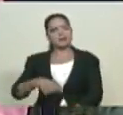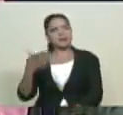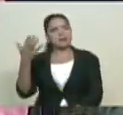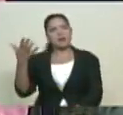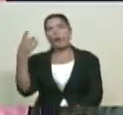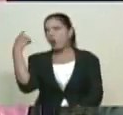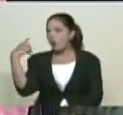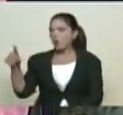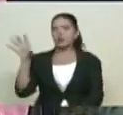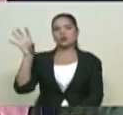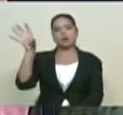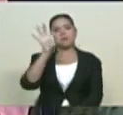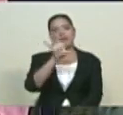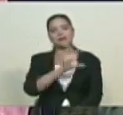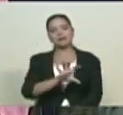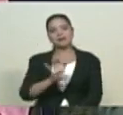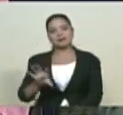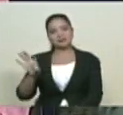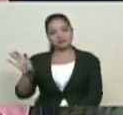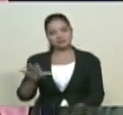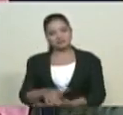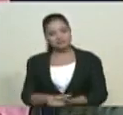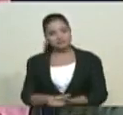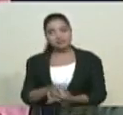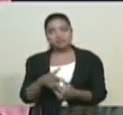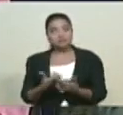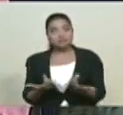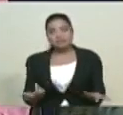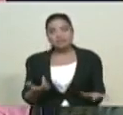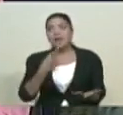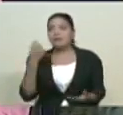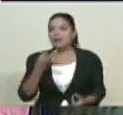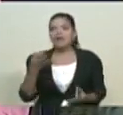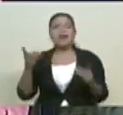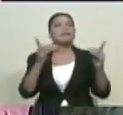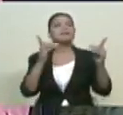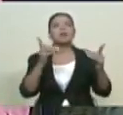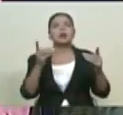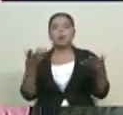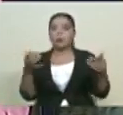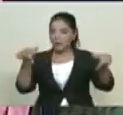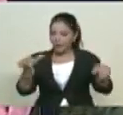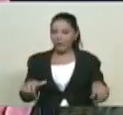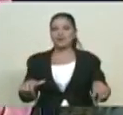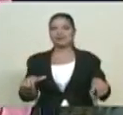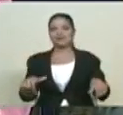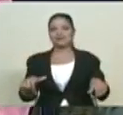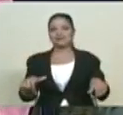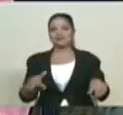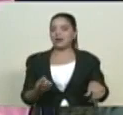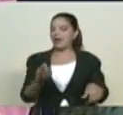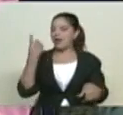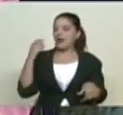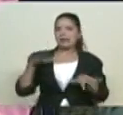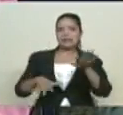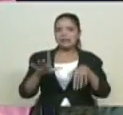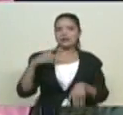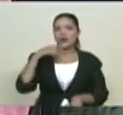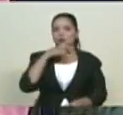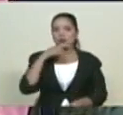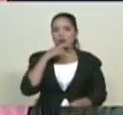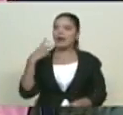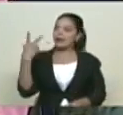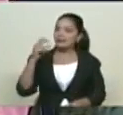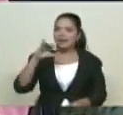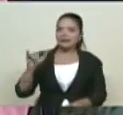en otros países del mundo. Así que el verdadero diálogo se está dando hoy, se dio el 15 de octubre, se dio el 30